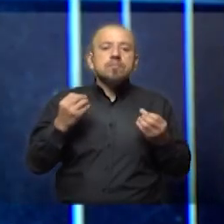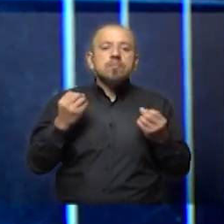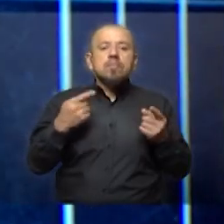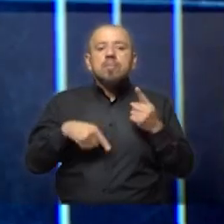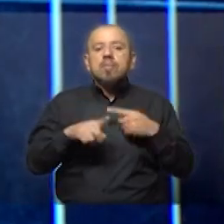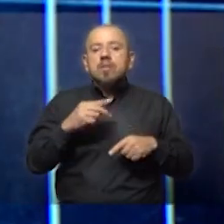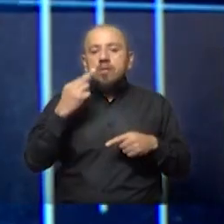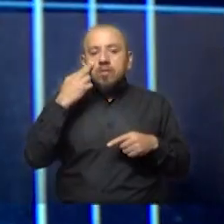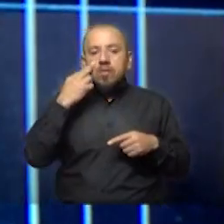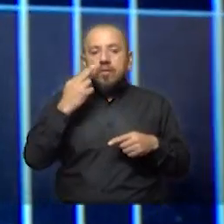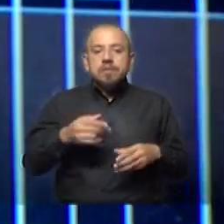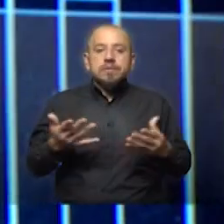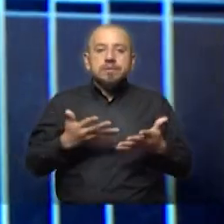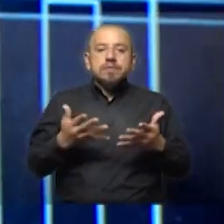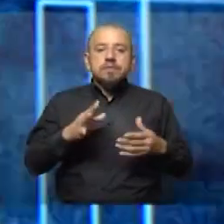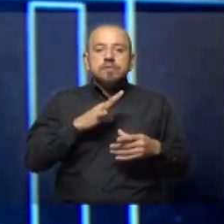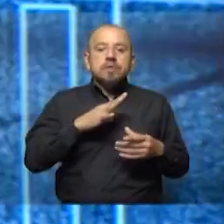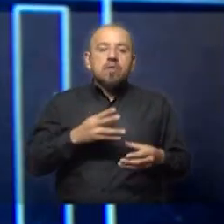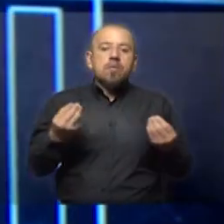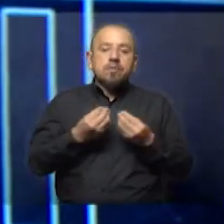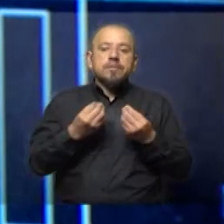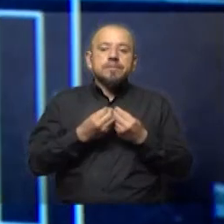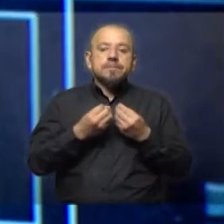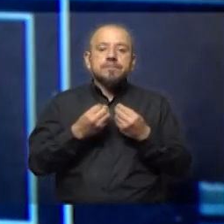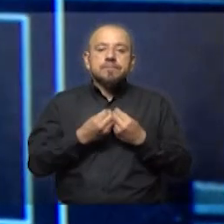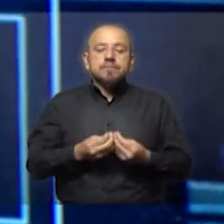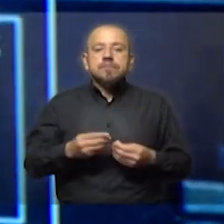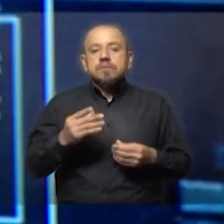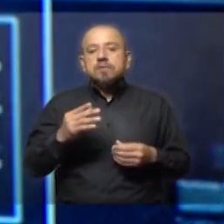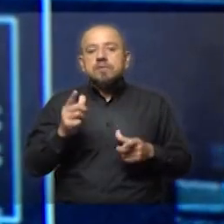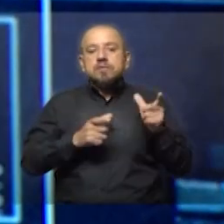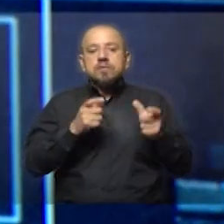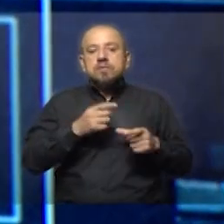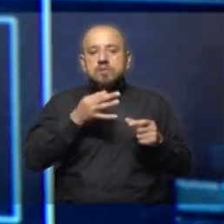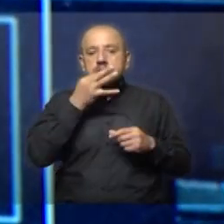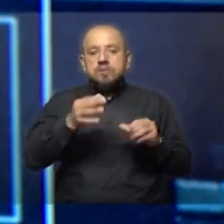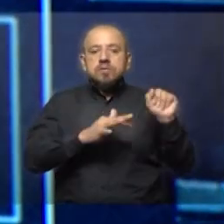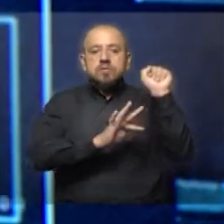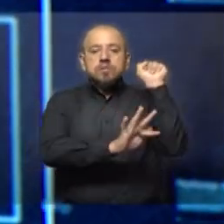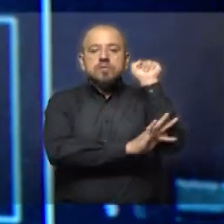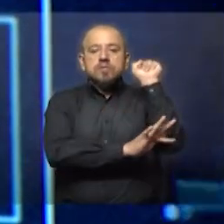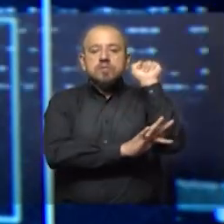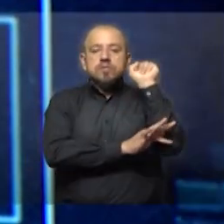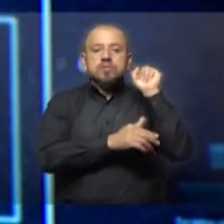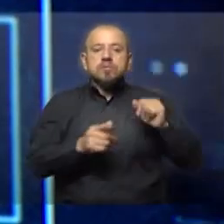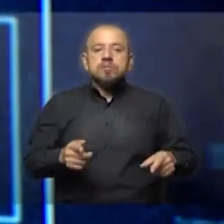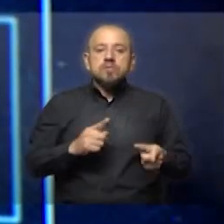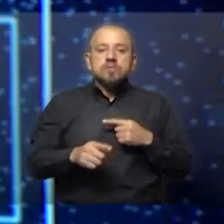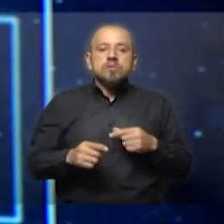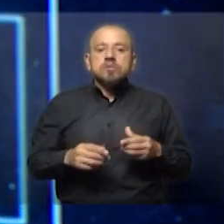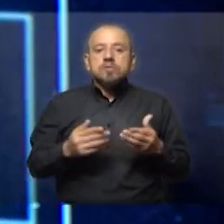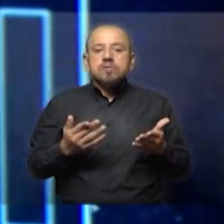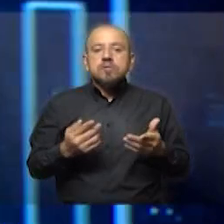es un problema actual hay mucha gente que se declara feminista no tenemos el feministrómetro